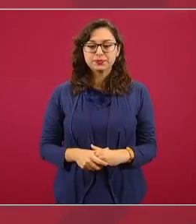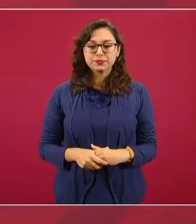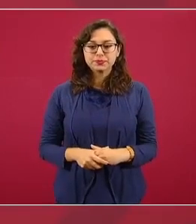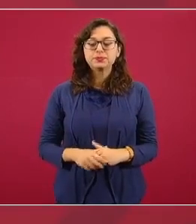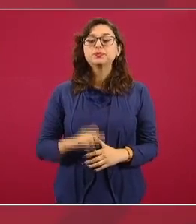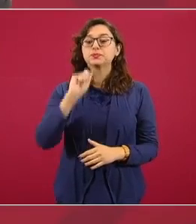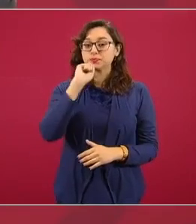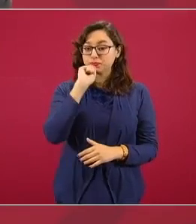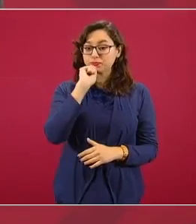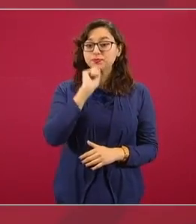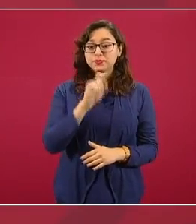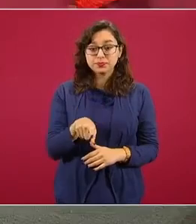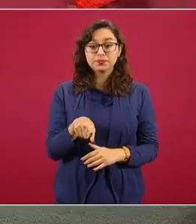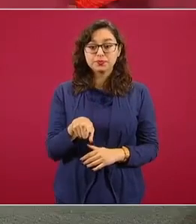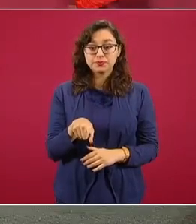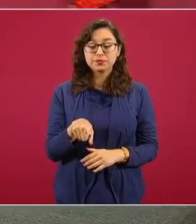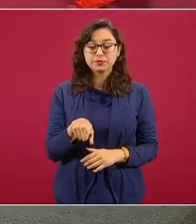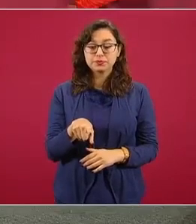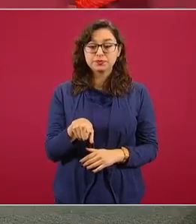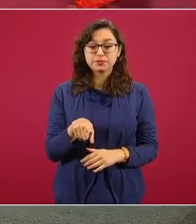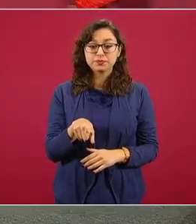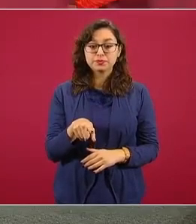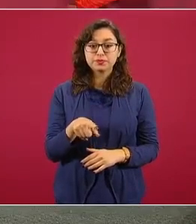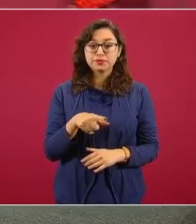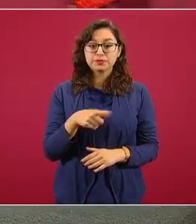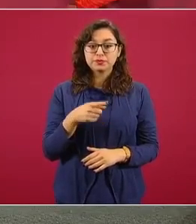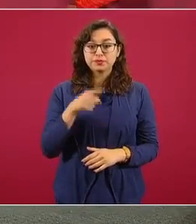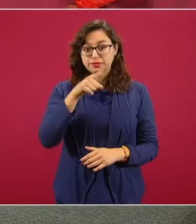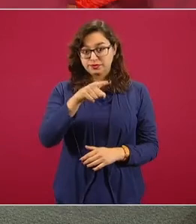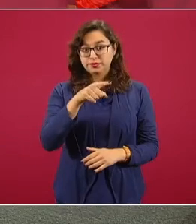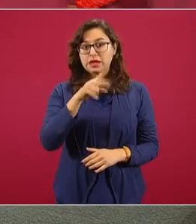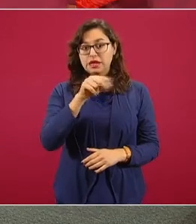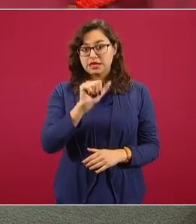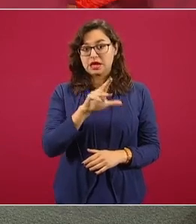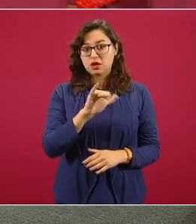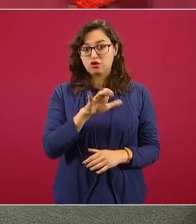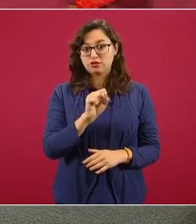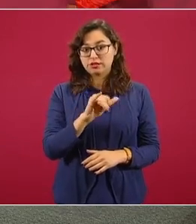Y también, pues, en Nacozari,